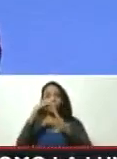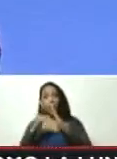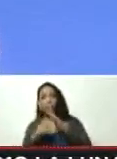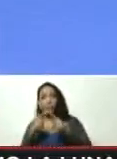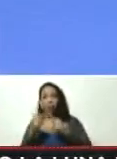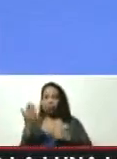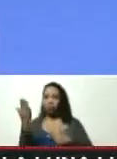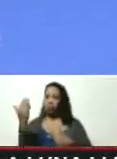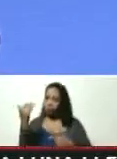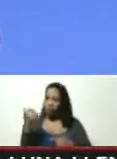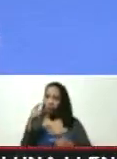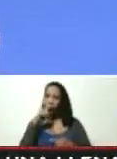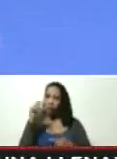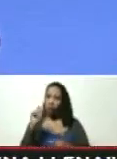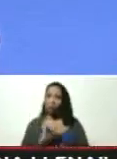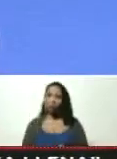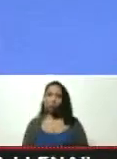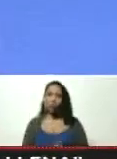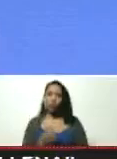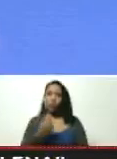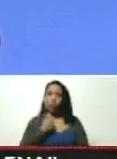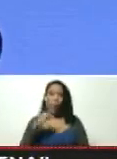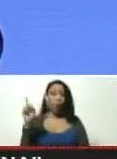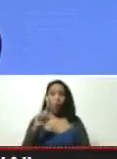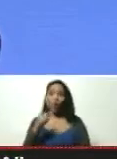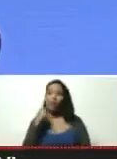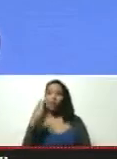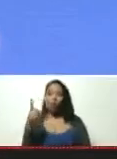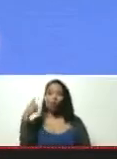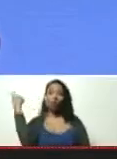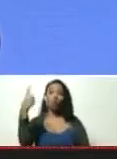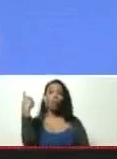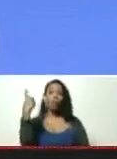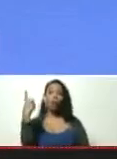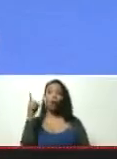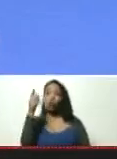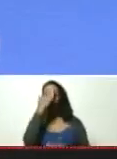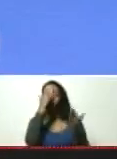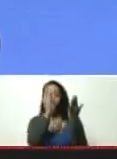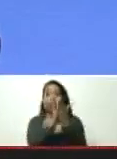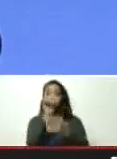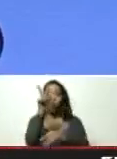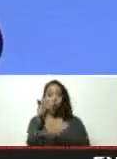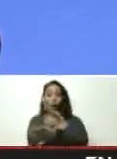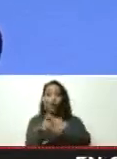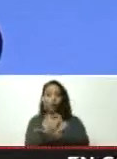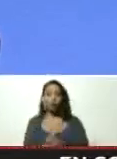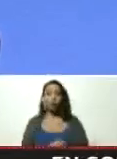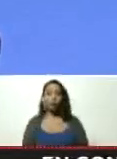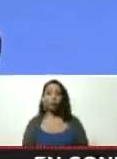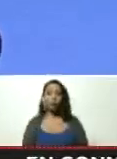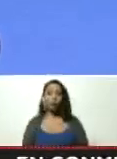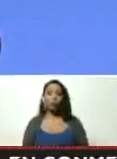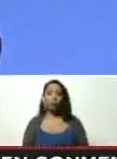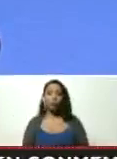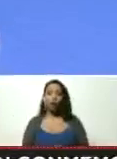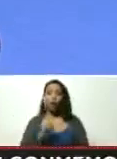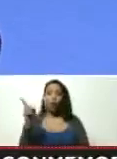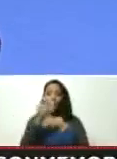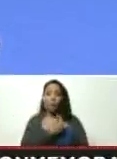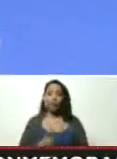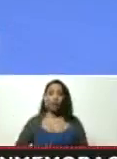acá, Nicolás, yo no te estoy diciendo simplemente que vas a estar al frente de un gobierno, que serías presidente